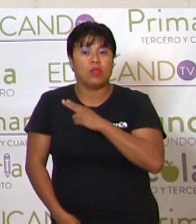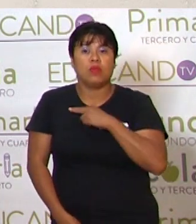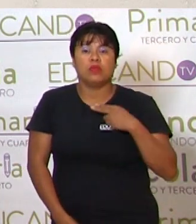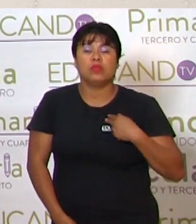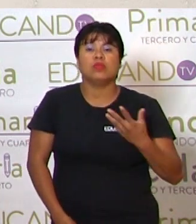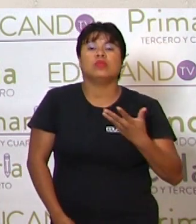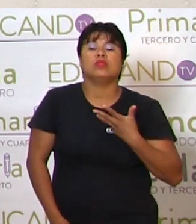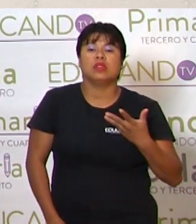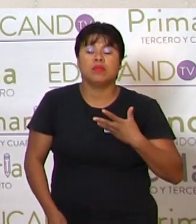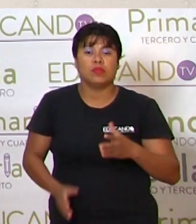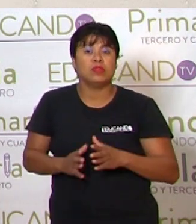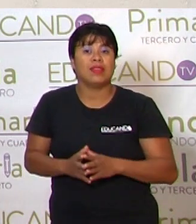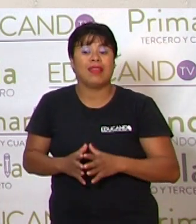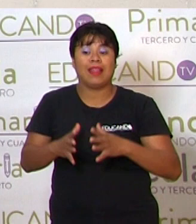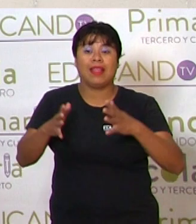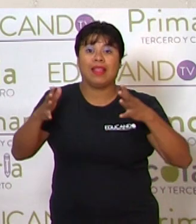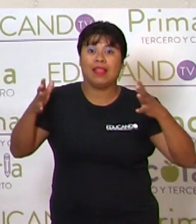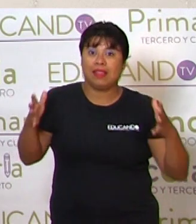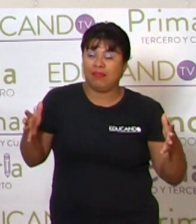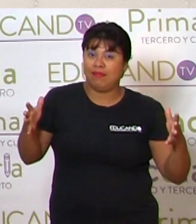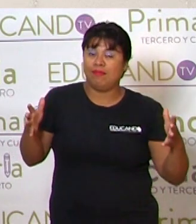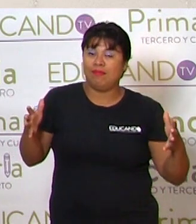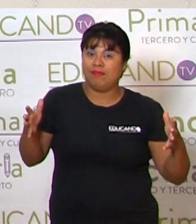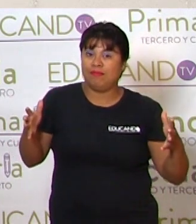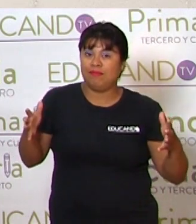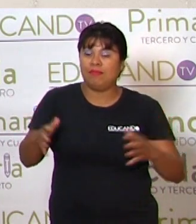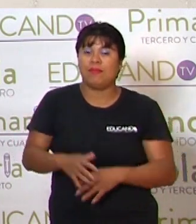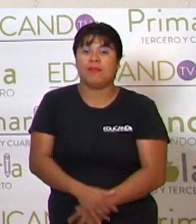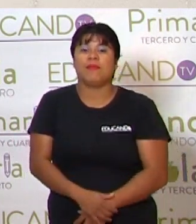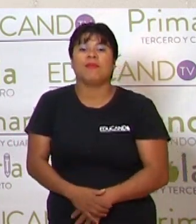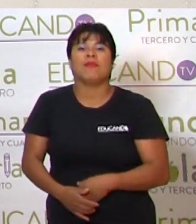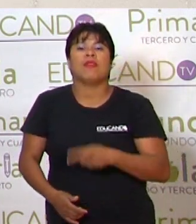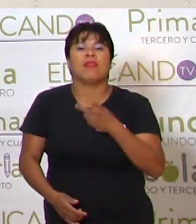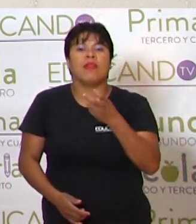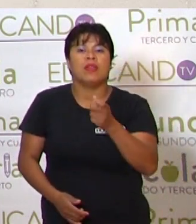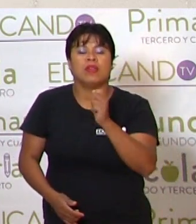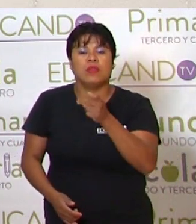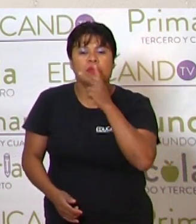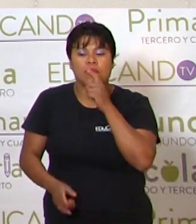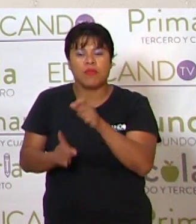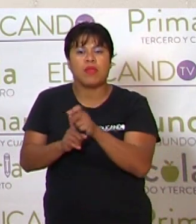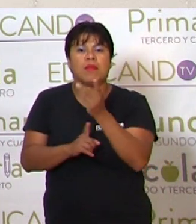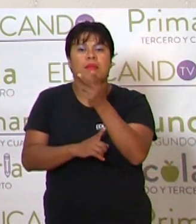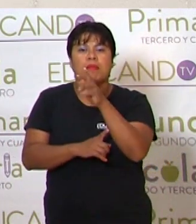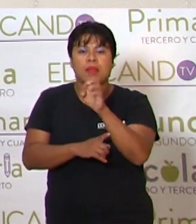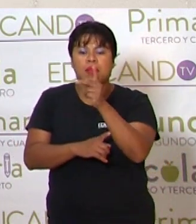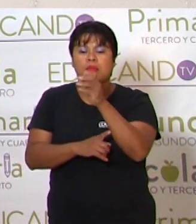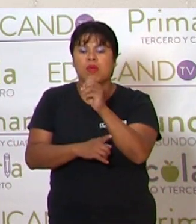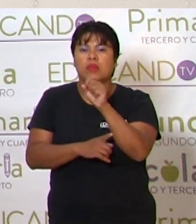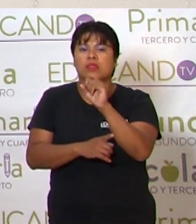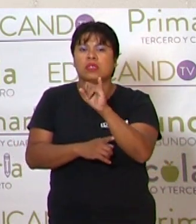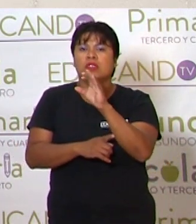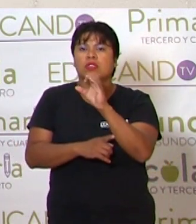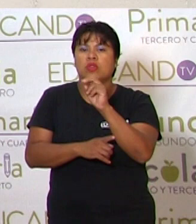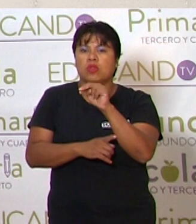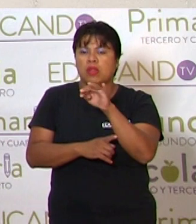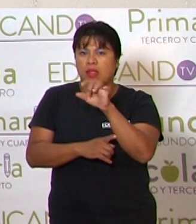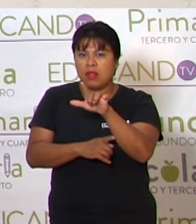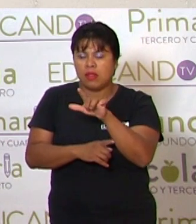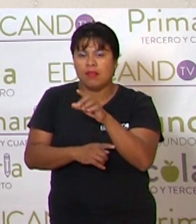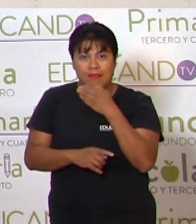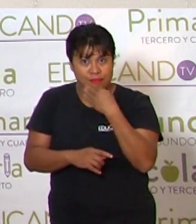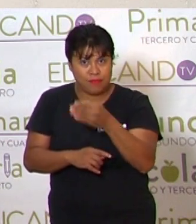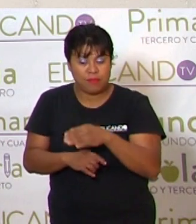cuando tenemos de gran, es una frase preposicional,